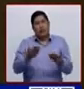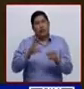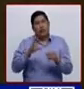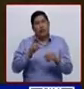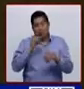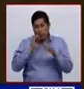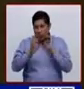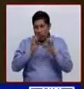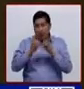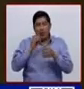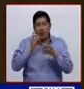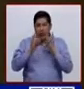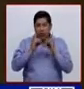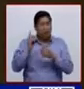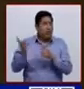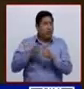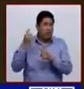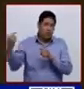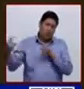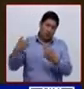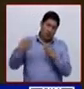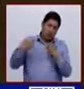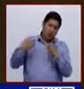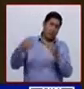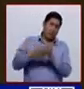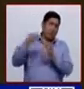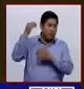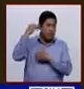vamos a convocar al diálogo cuando ellos son los primeros que atacan al